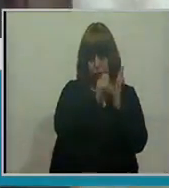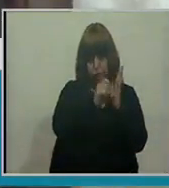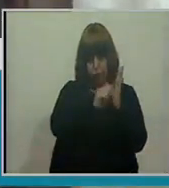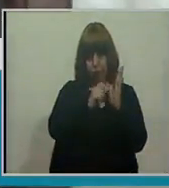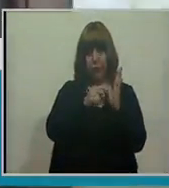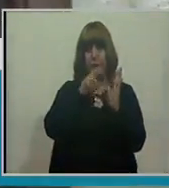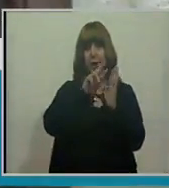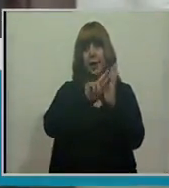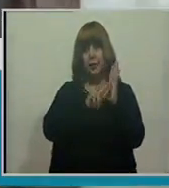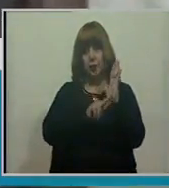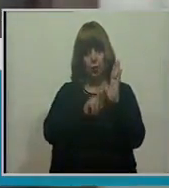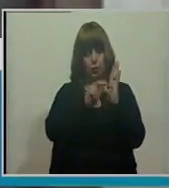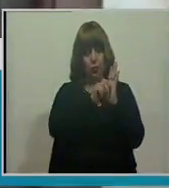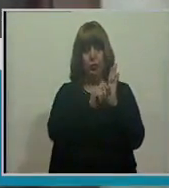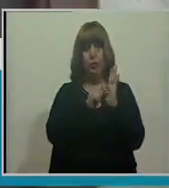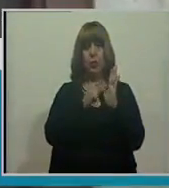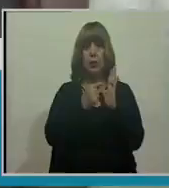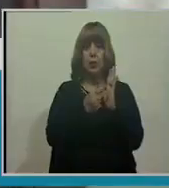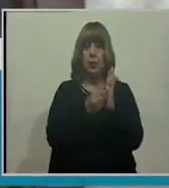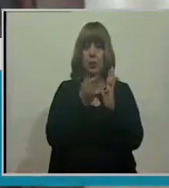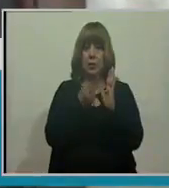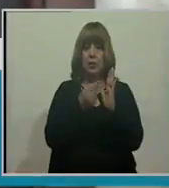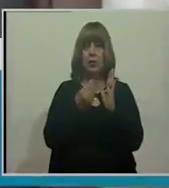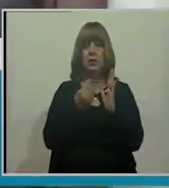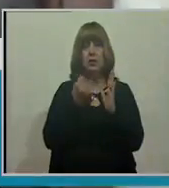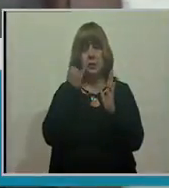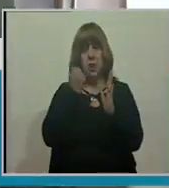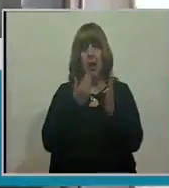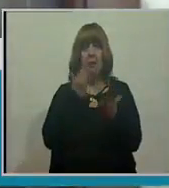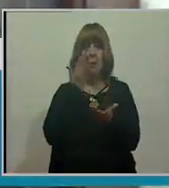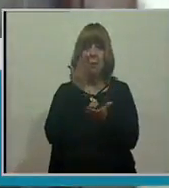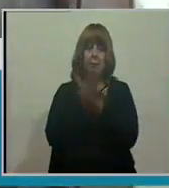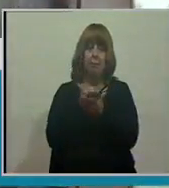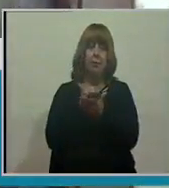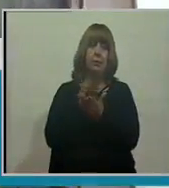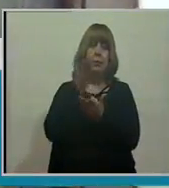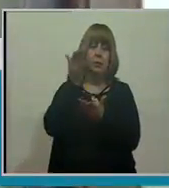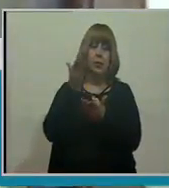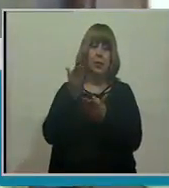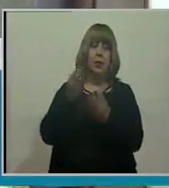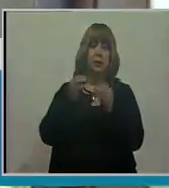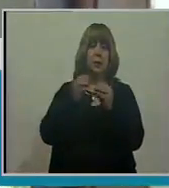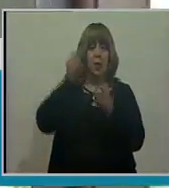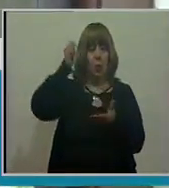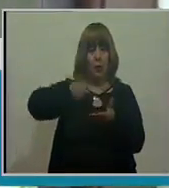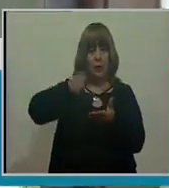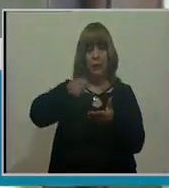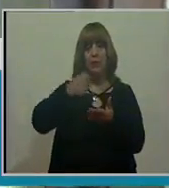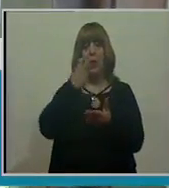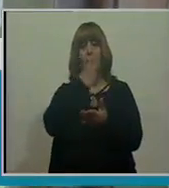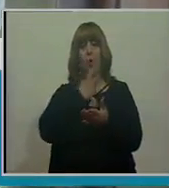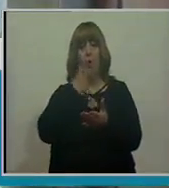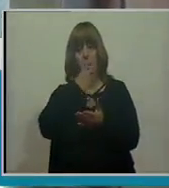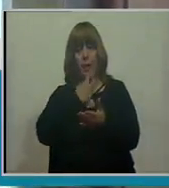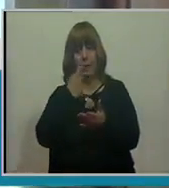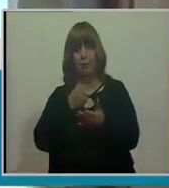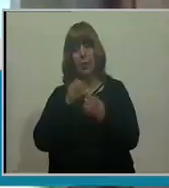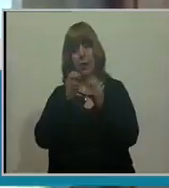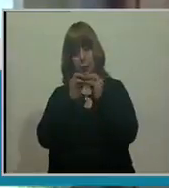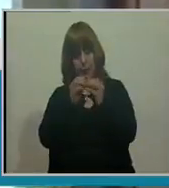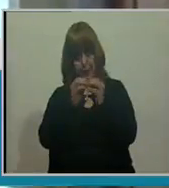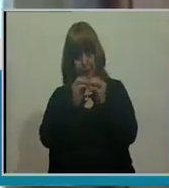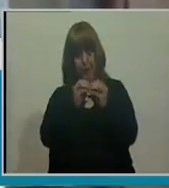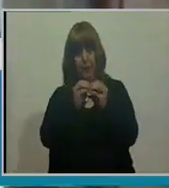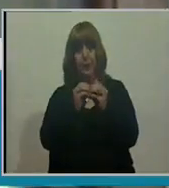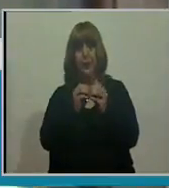hace y se remite la causa ya al tribunal oral donde va a producirse el juicio. Bueno, hemos tomado